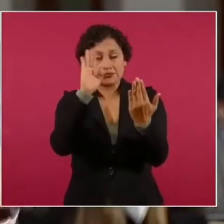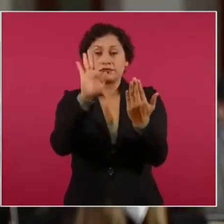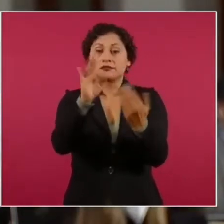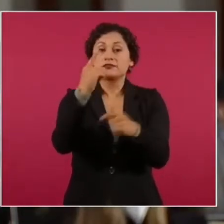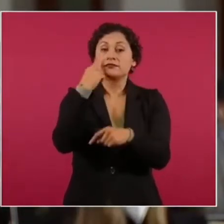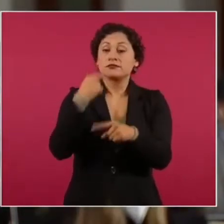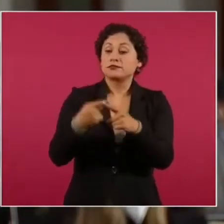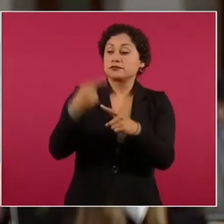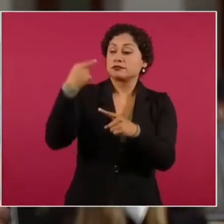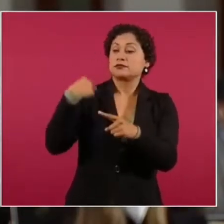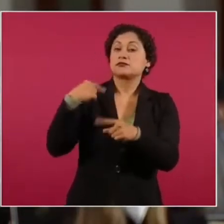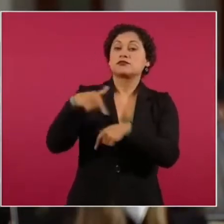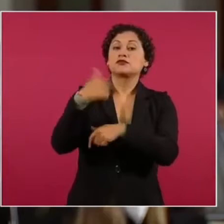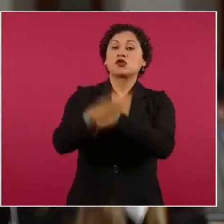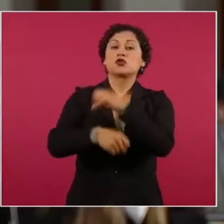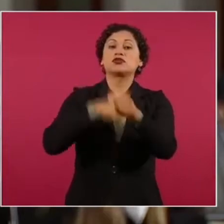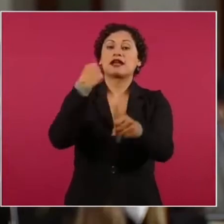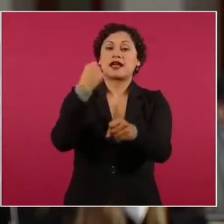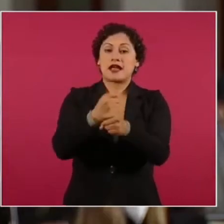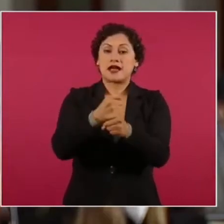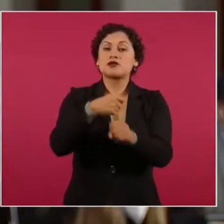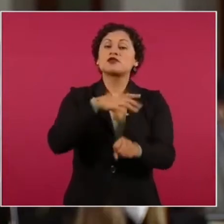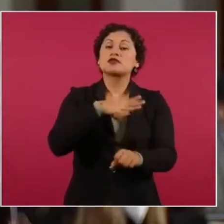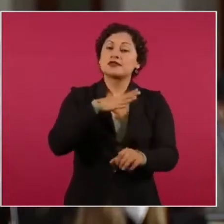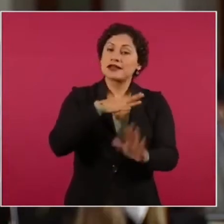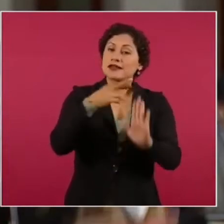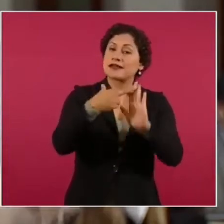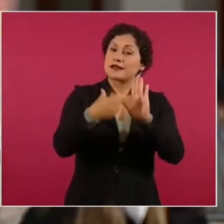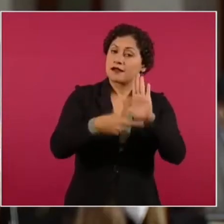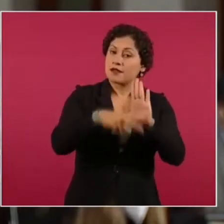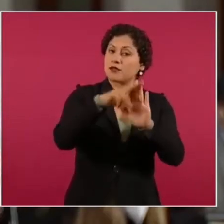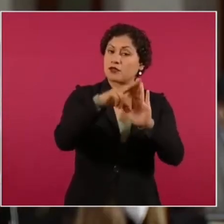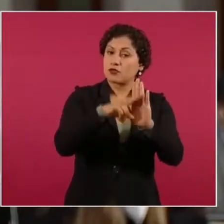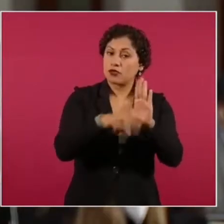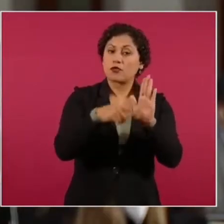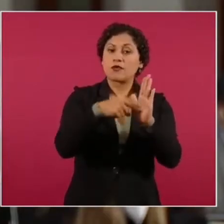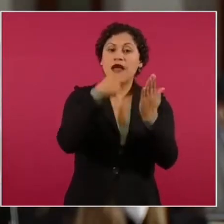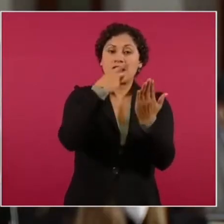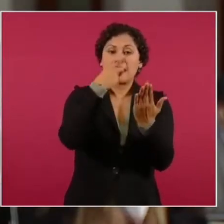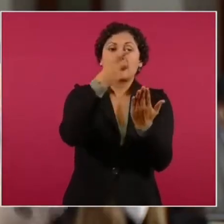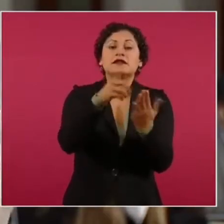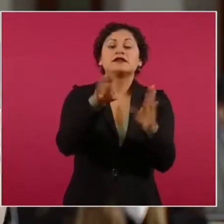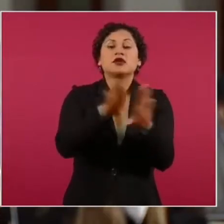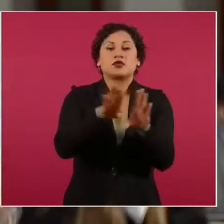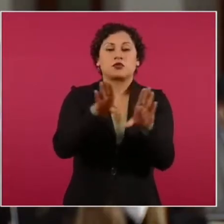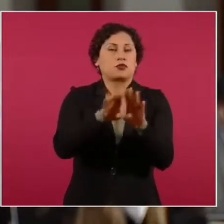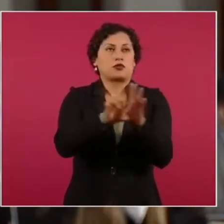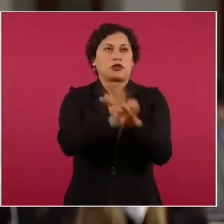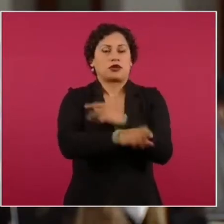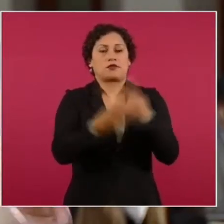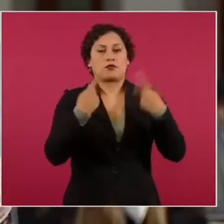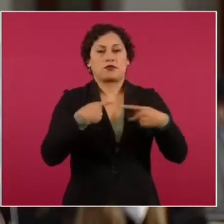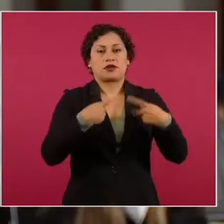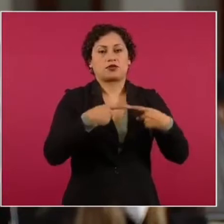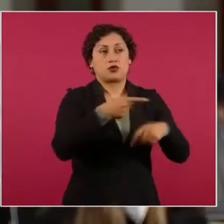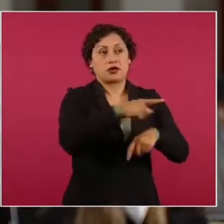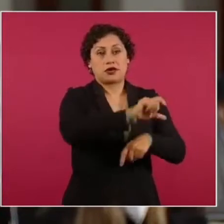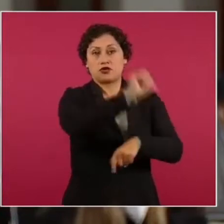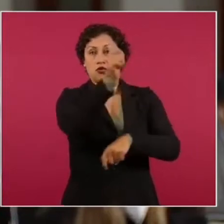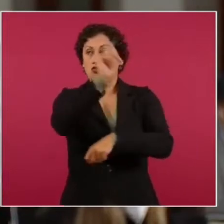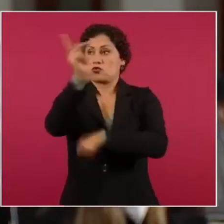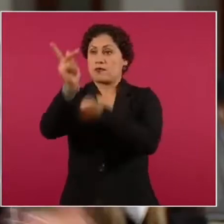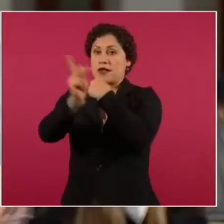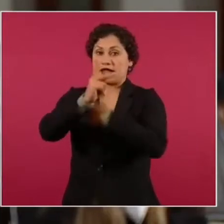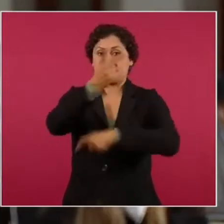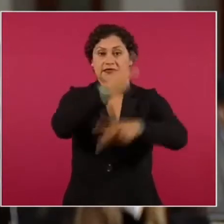un decreto, una regla, una norma que impide a los que nos visitan del extranjero, sean estadounidenses o sean